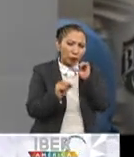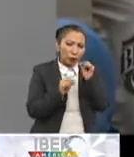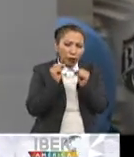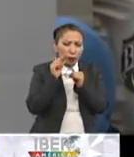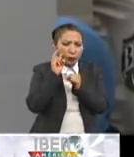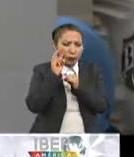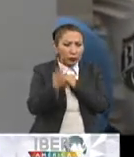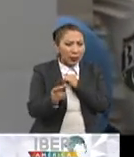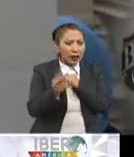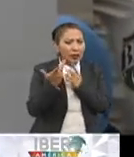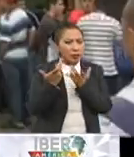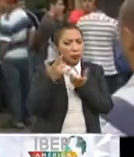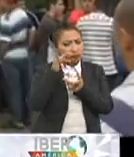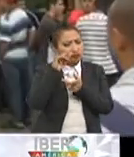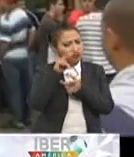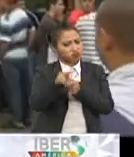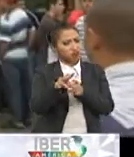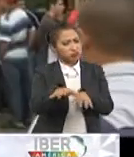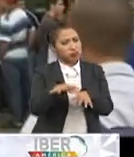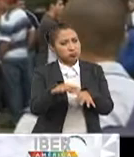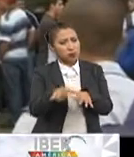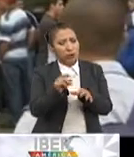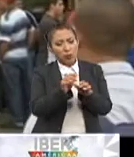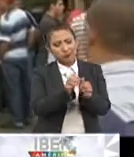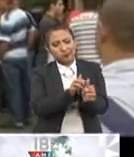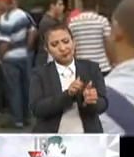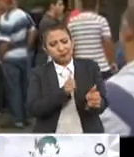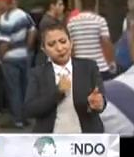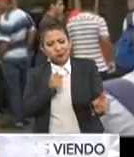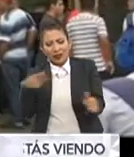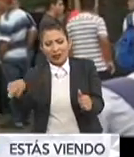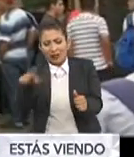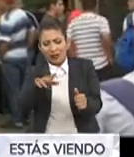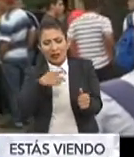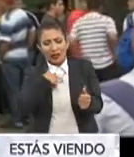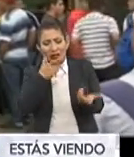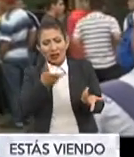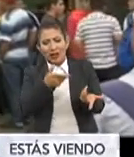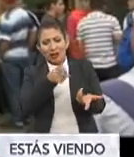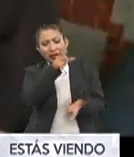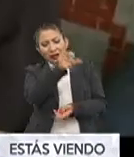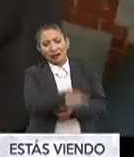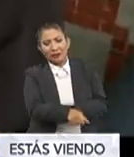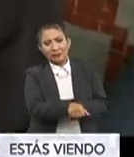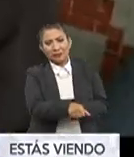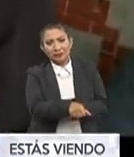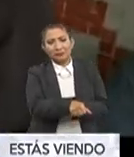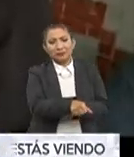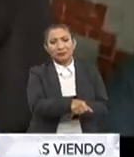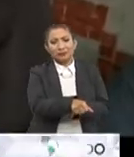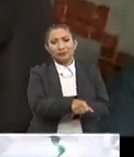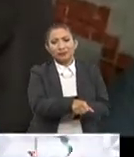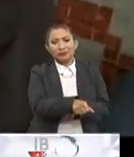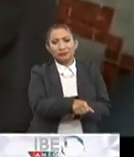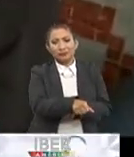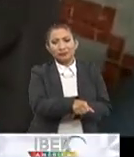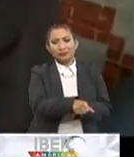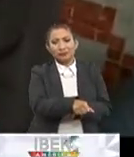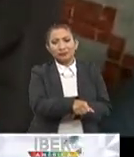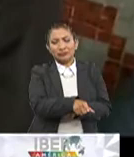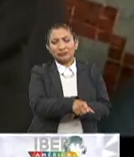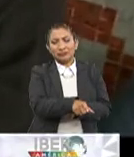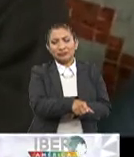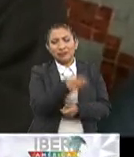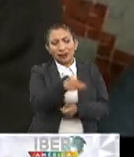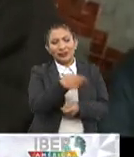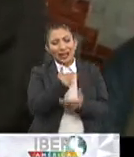explícita, pero muy visible, alejamiento de la figura de Lula y de Haddad.